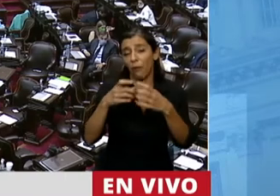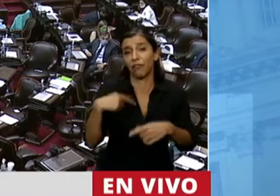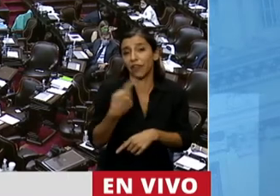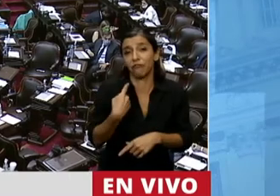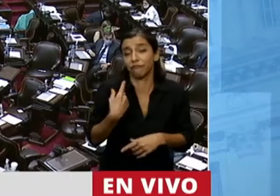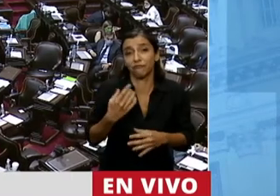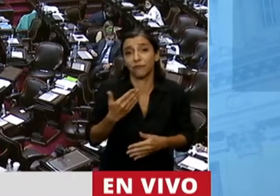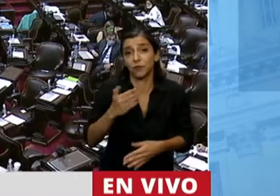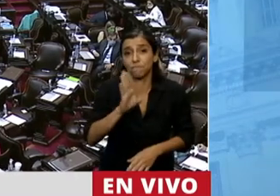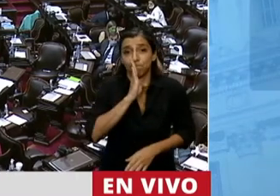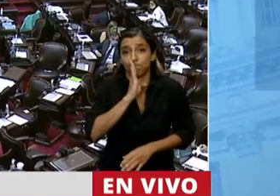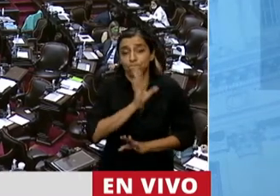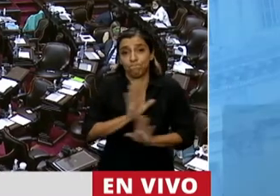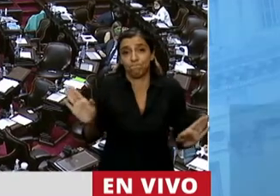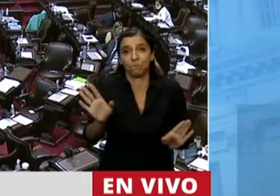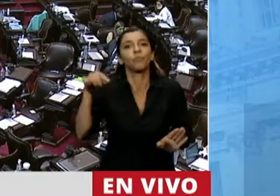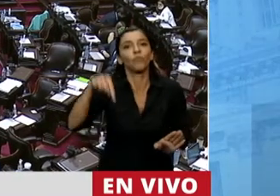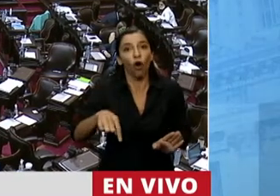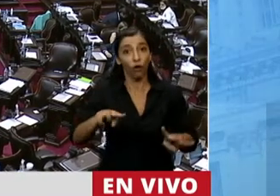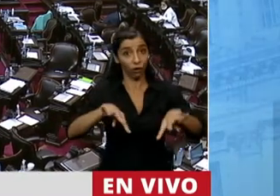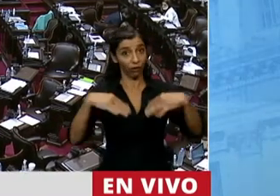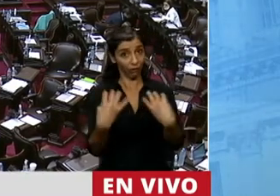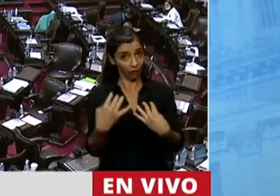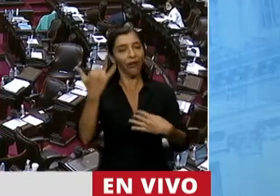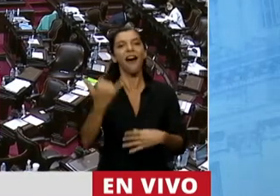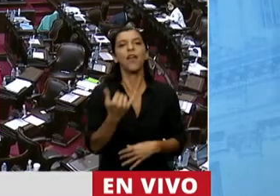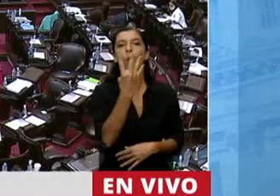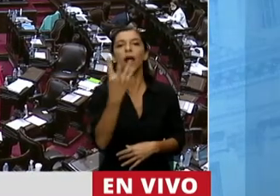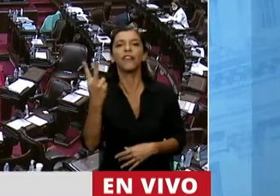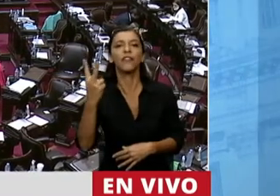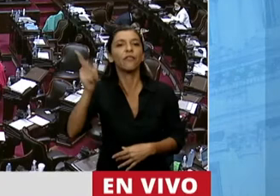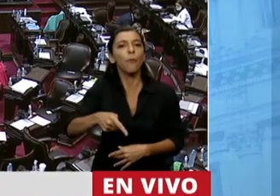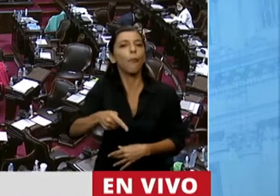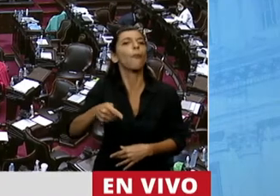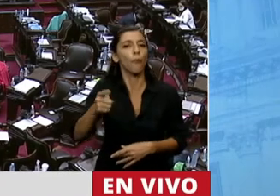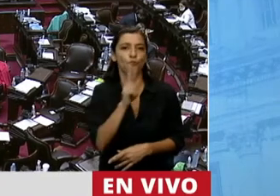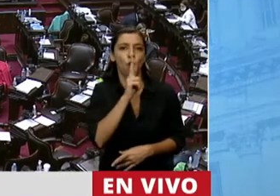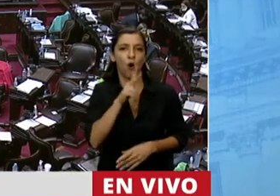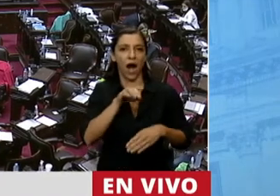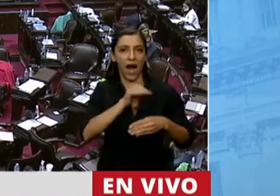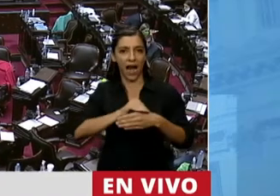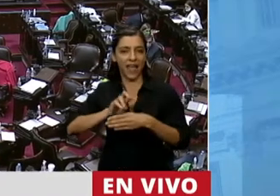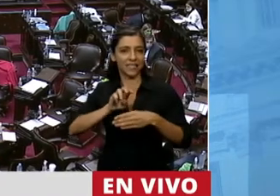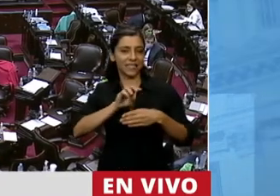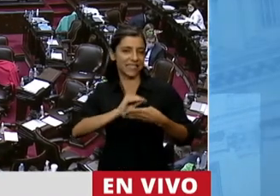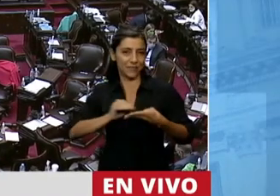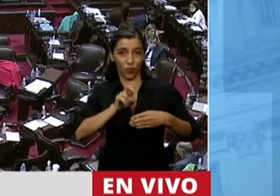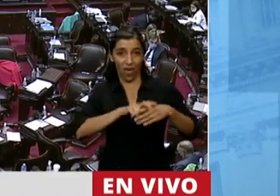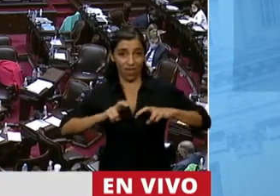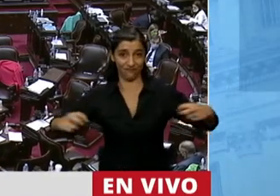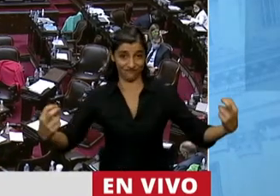hoy somos el 42% de esta Cámara. Hoy somos protagonistas y queremos